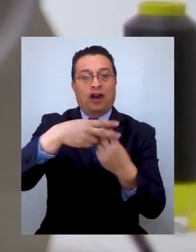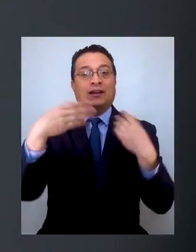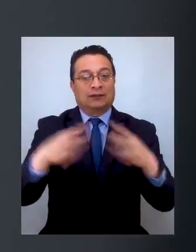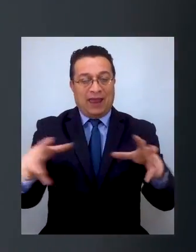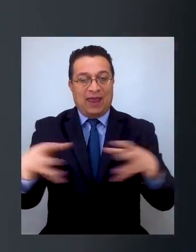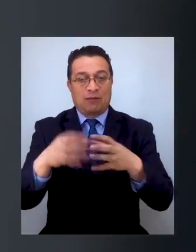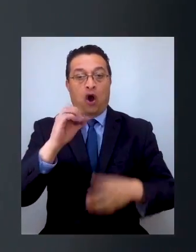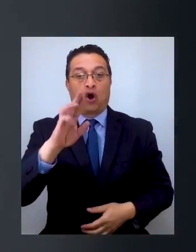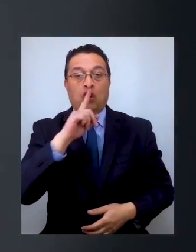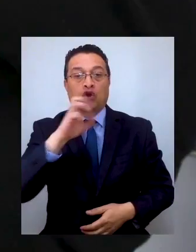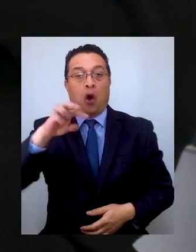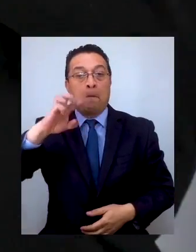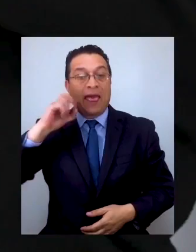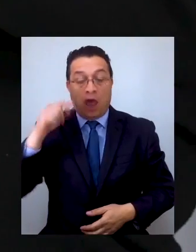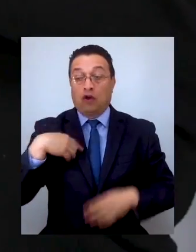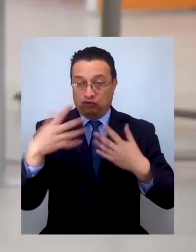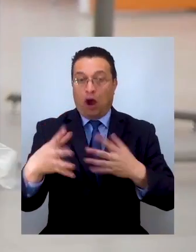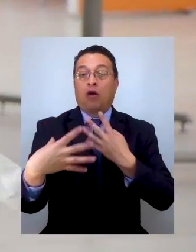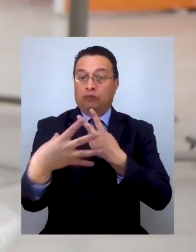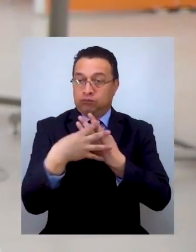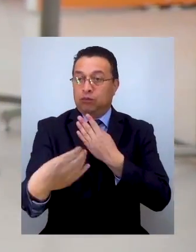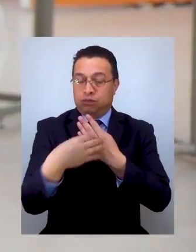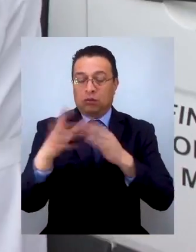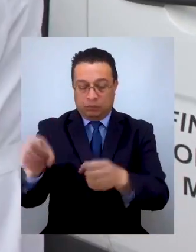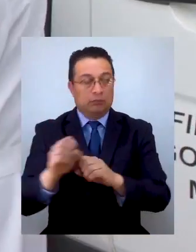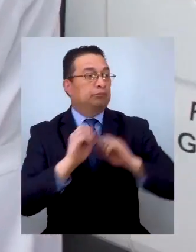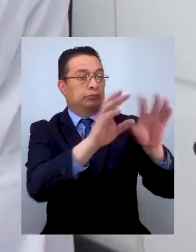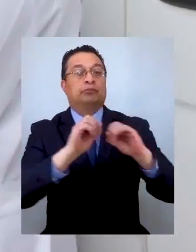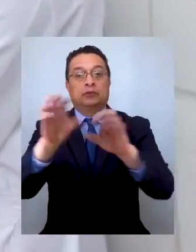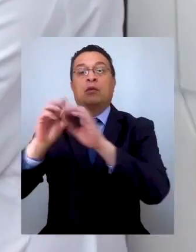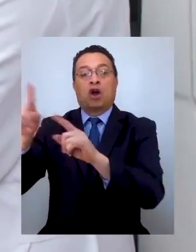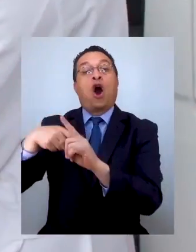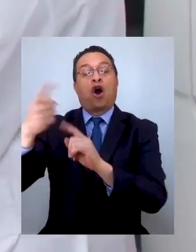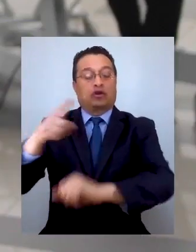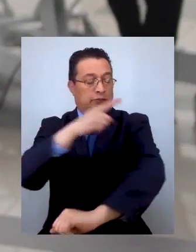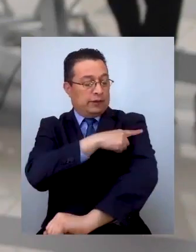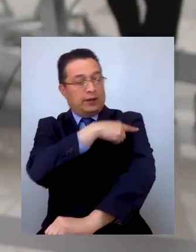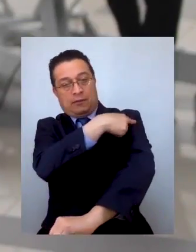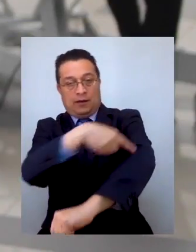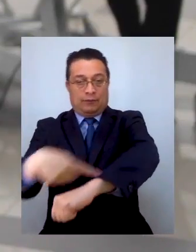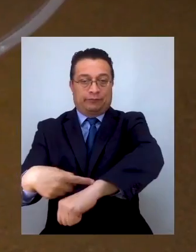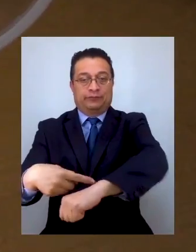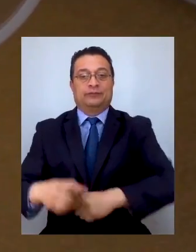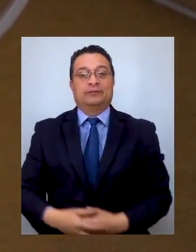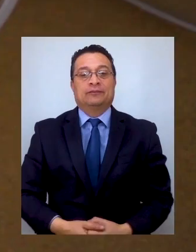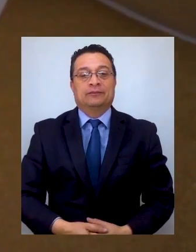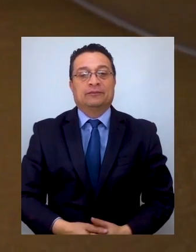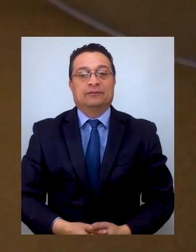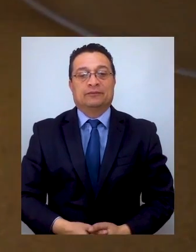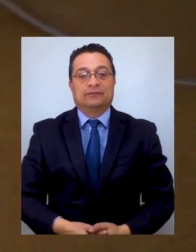quienes a través de sus equipos de ortopedia usaron nuestros prototipos para crear y enviar a otros recintos desde Arica a Punta Arenas.